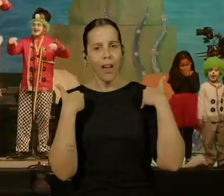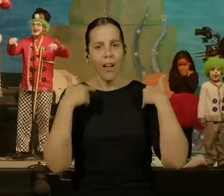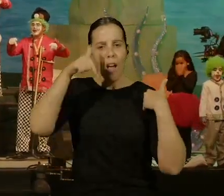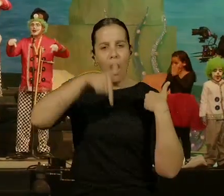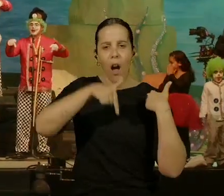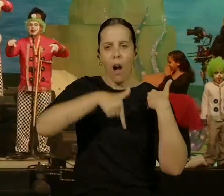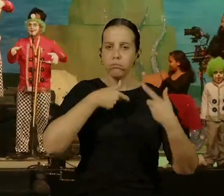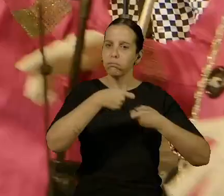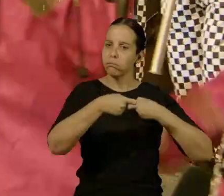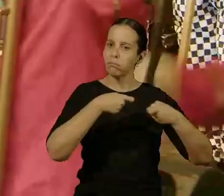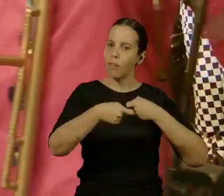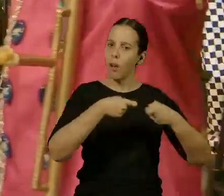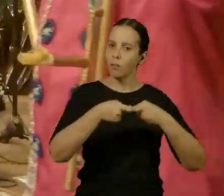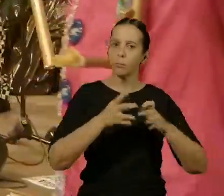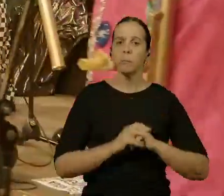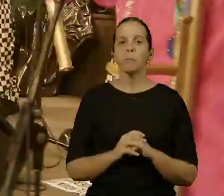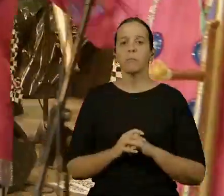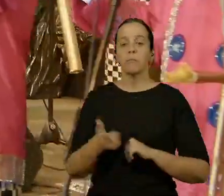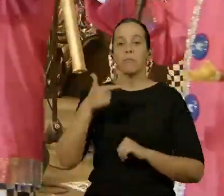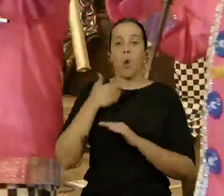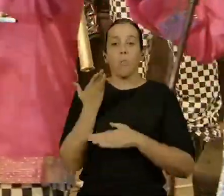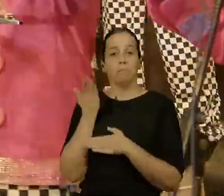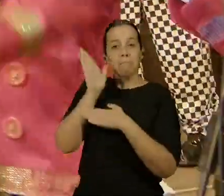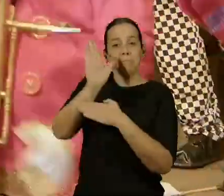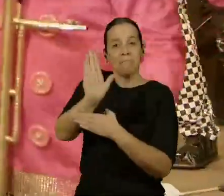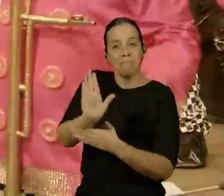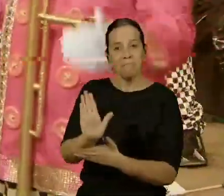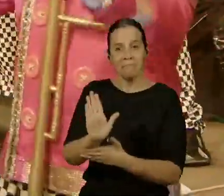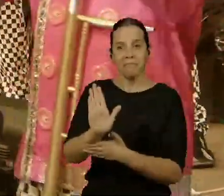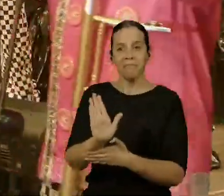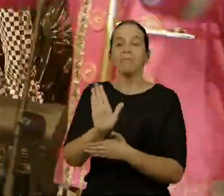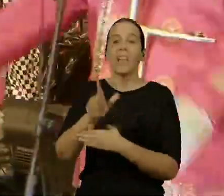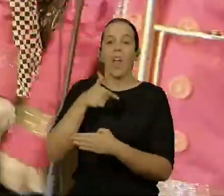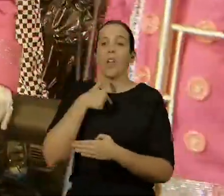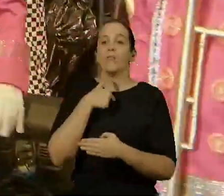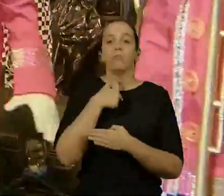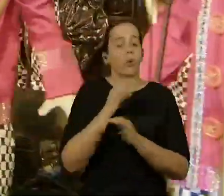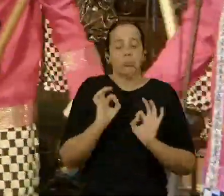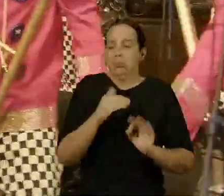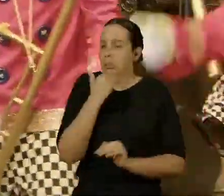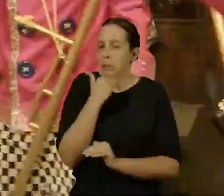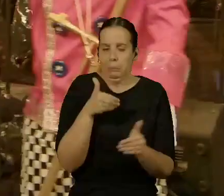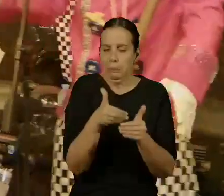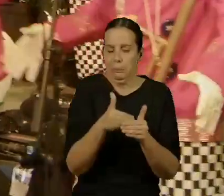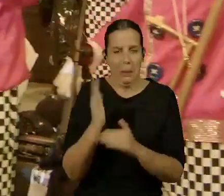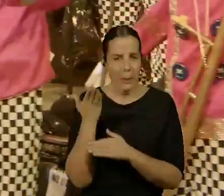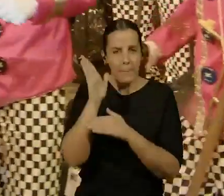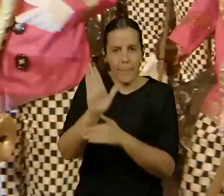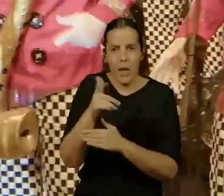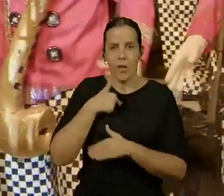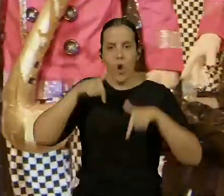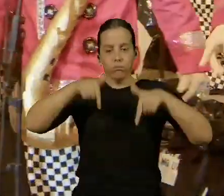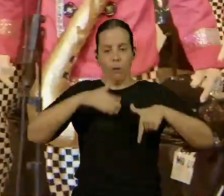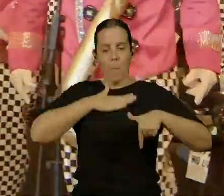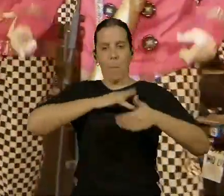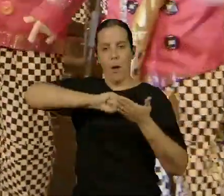este negocio. Le voy a presentar, lo hago enseguida, este es mi